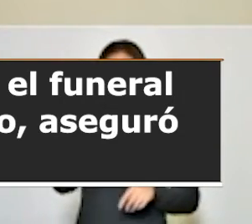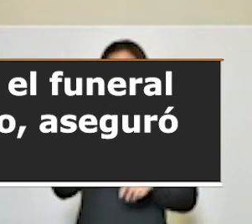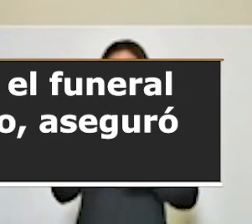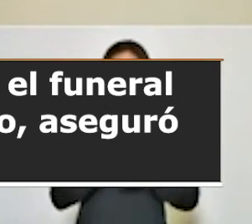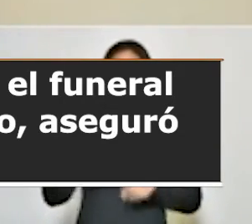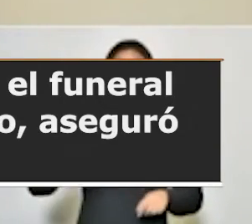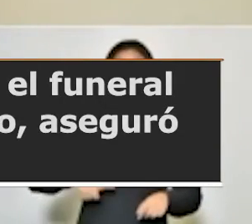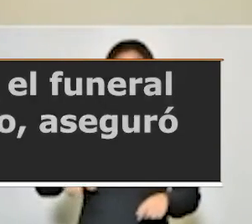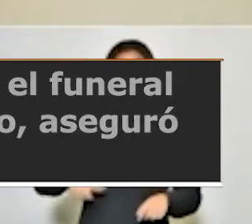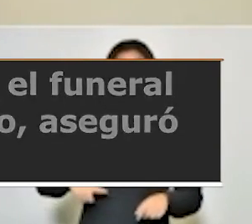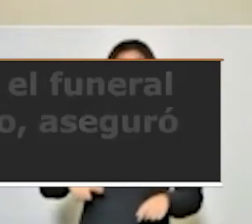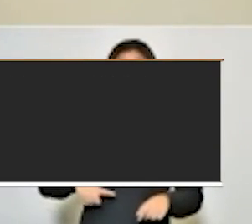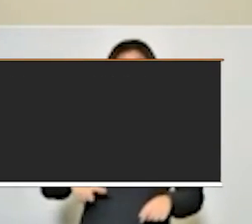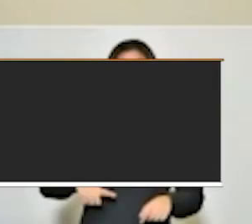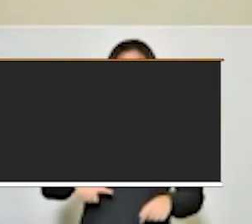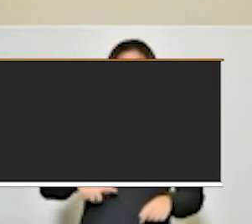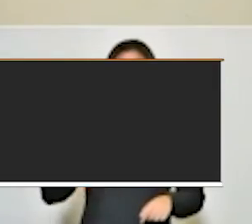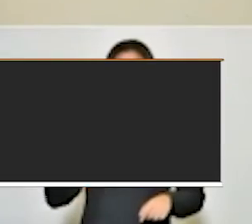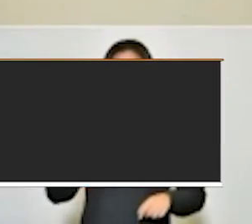gobierno